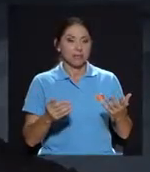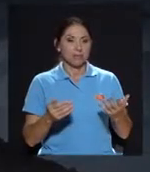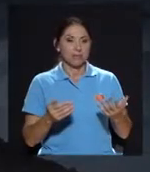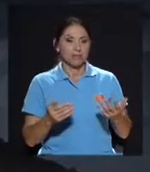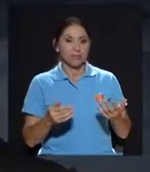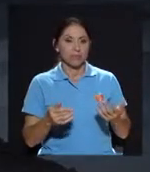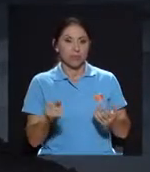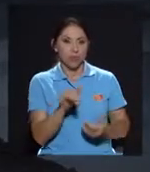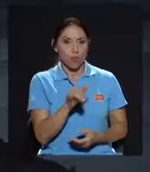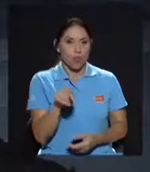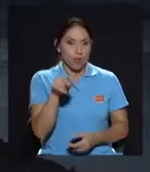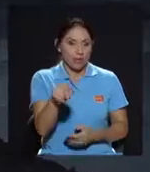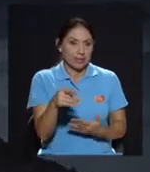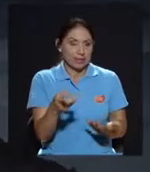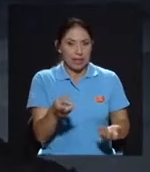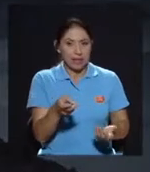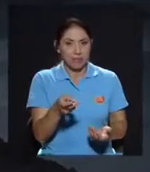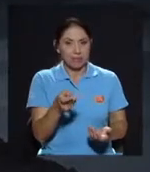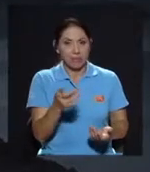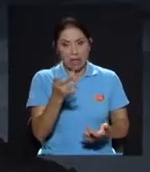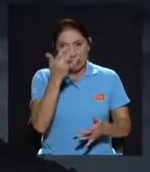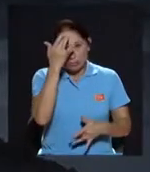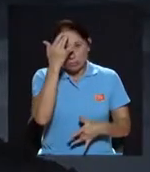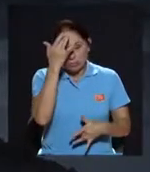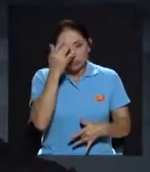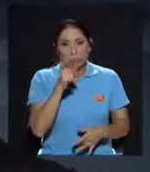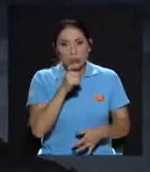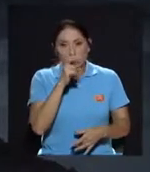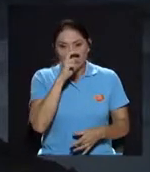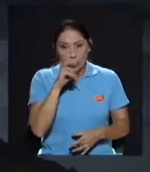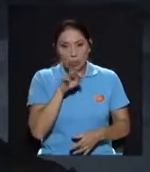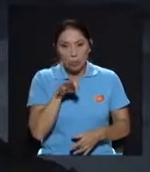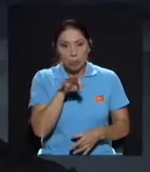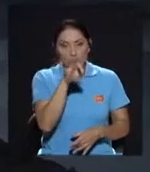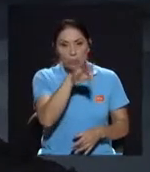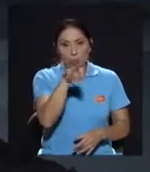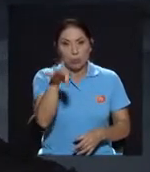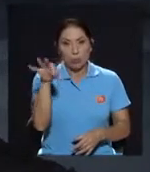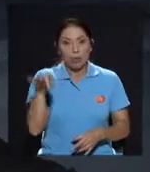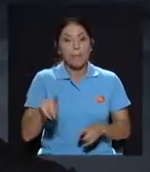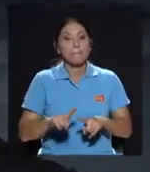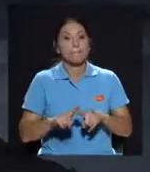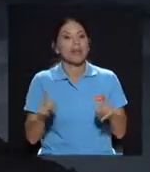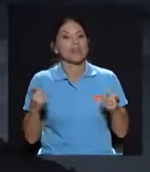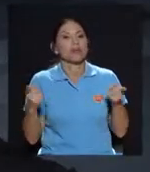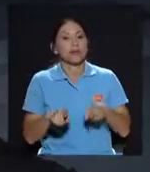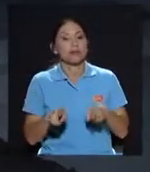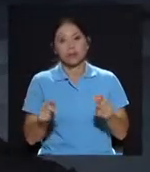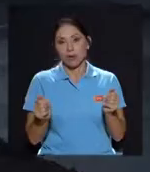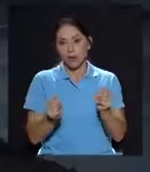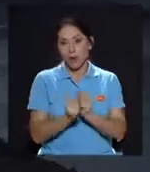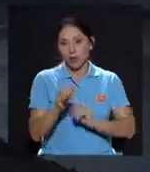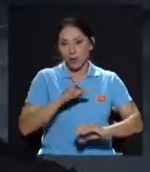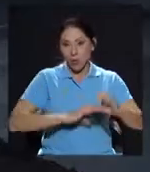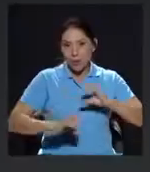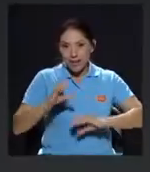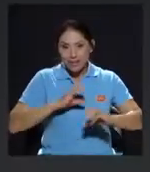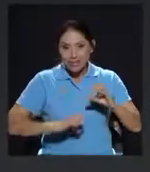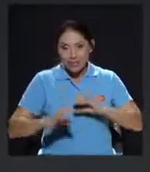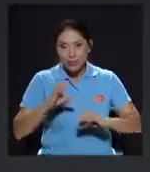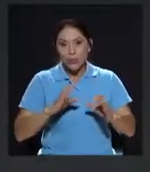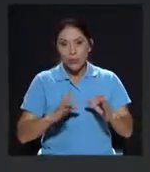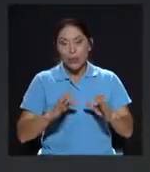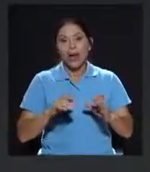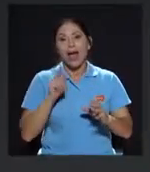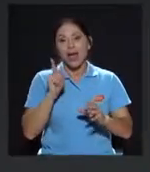de movimiento para 200 inspectores pero resulta que con el comercio entre otras cosas va